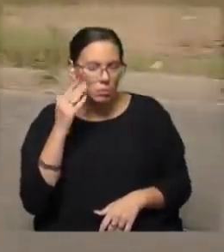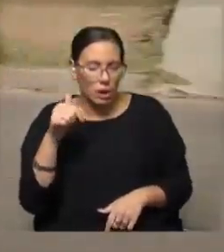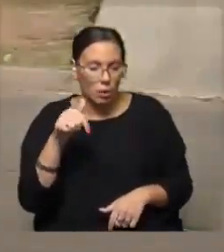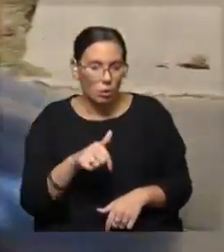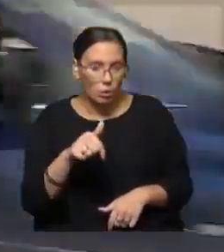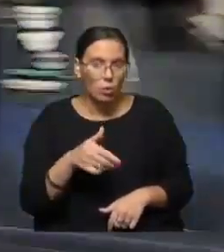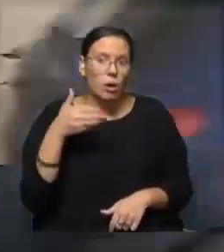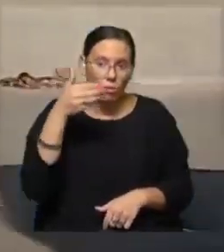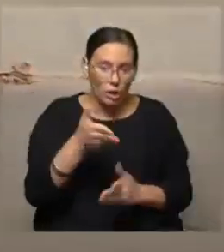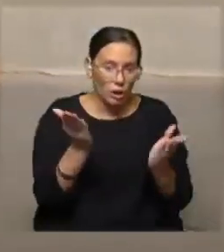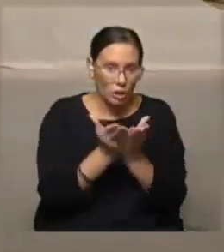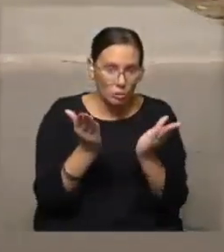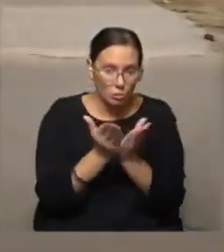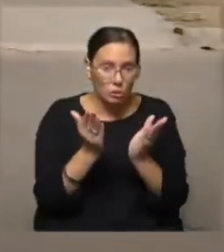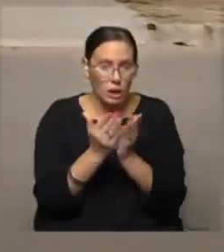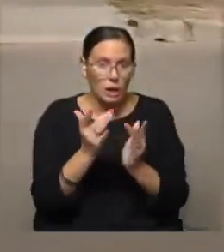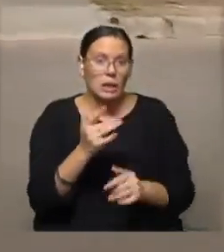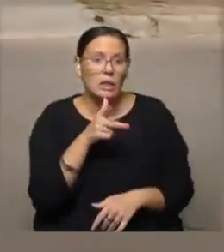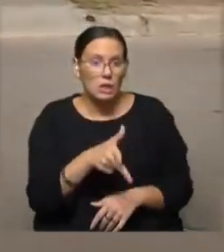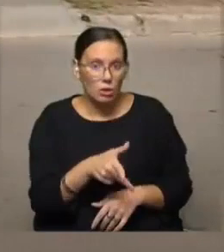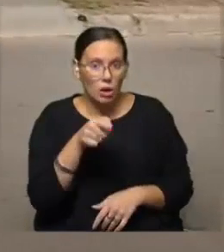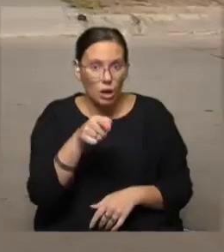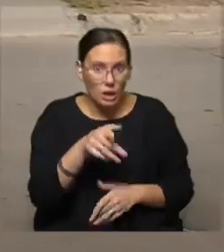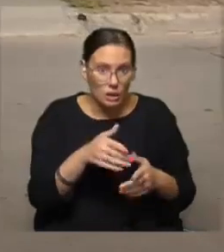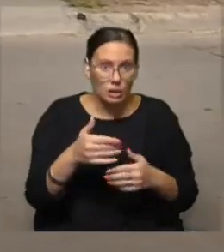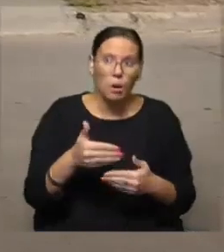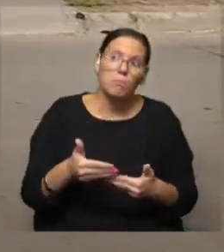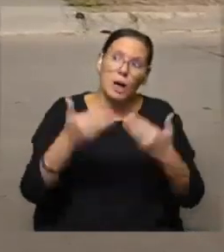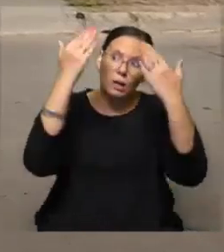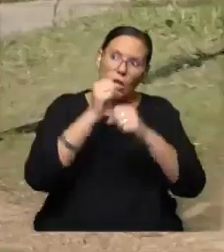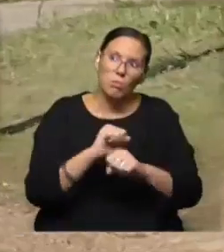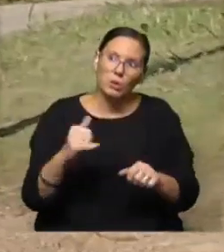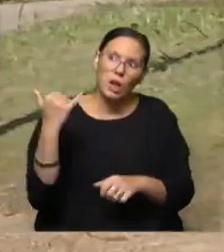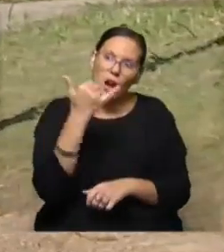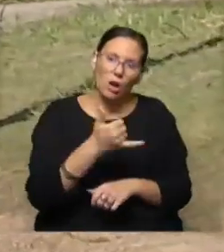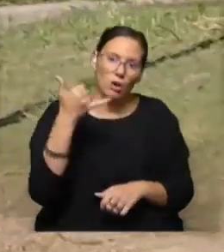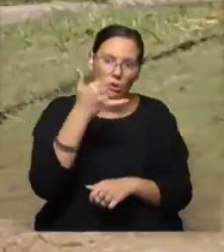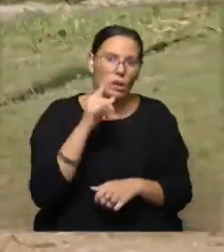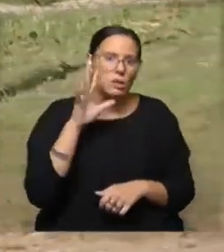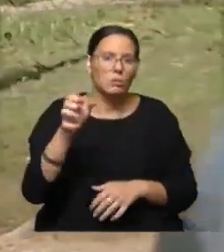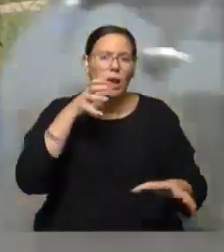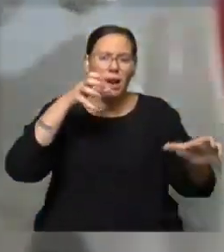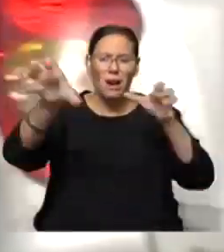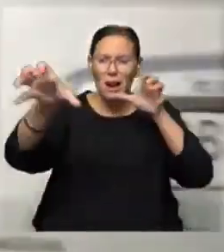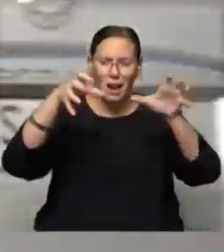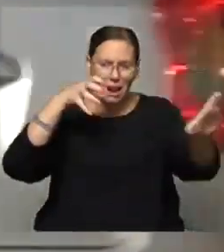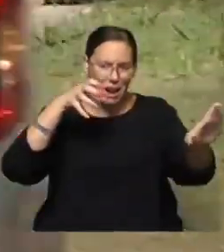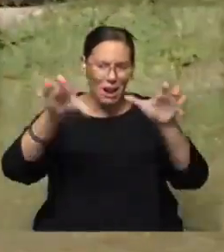donde van sus hijos, donde se educan y todo lo demás, si esas paredes hablaran, se escucharía un griterío